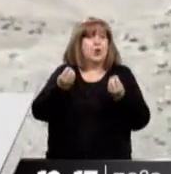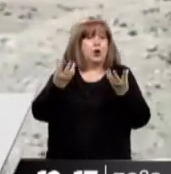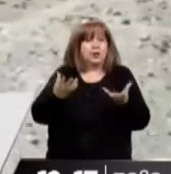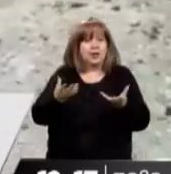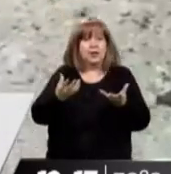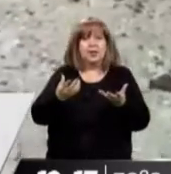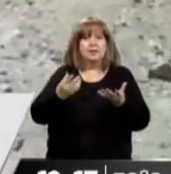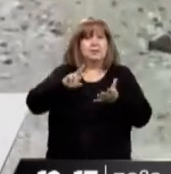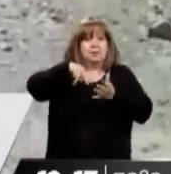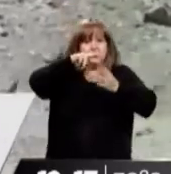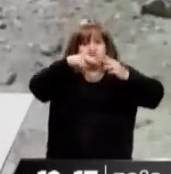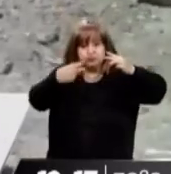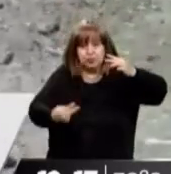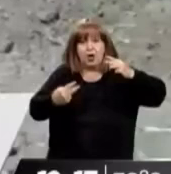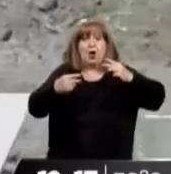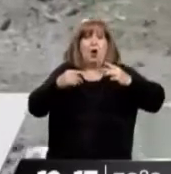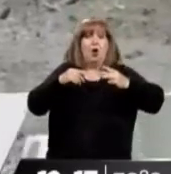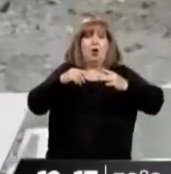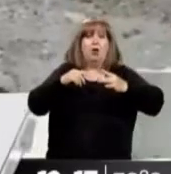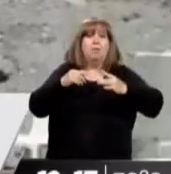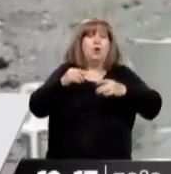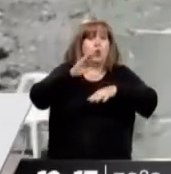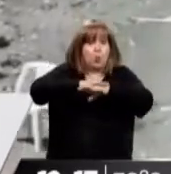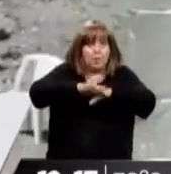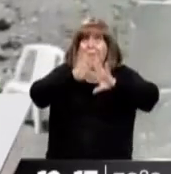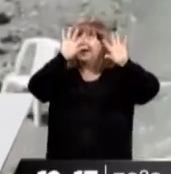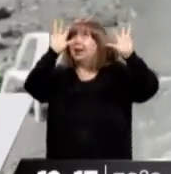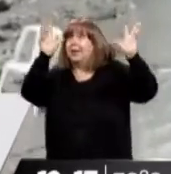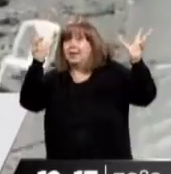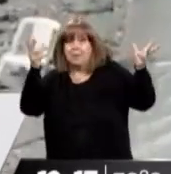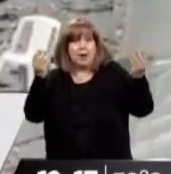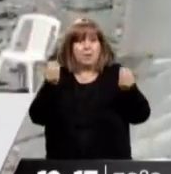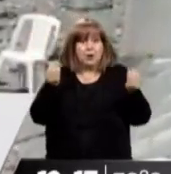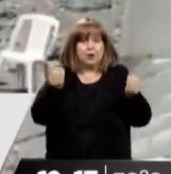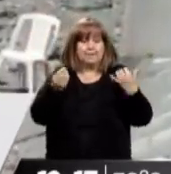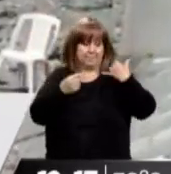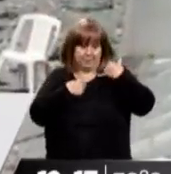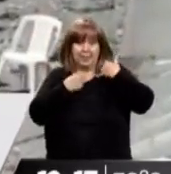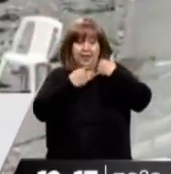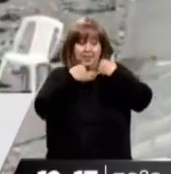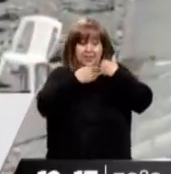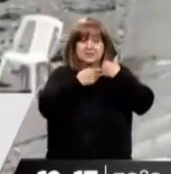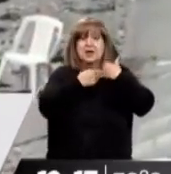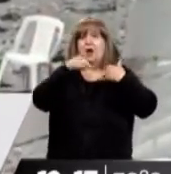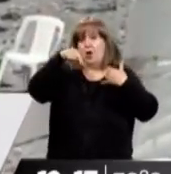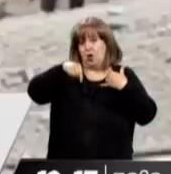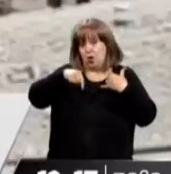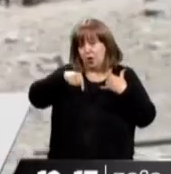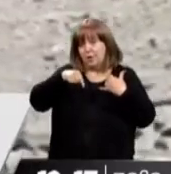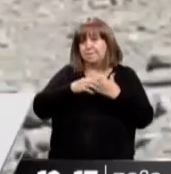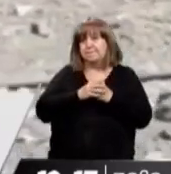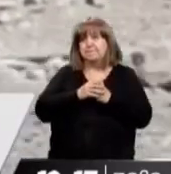por el clima del lugar. Sí, porque están hoy, Sofía,